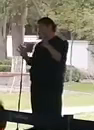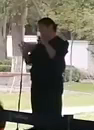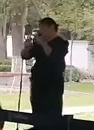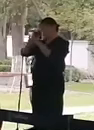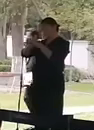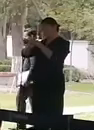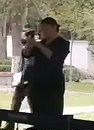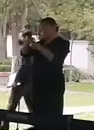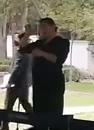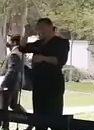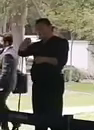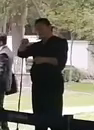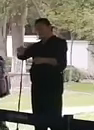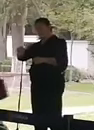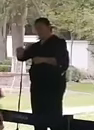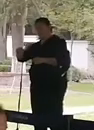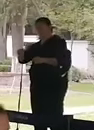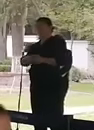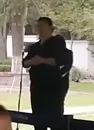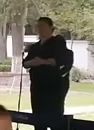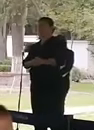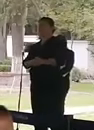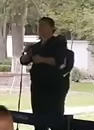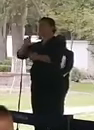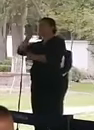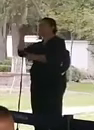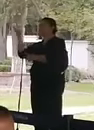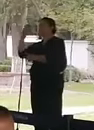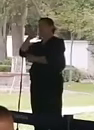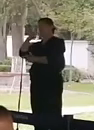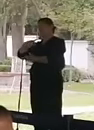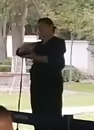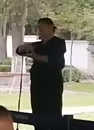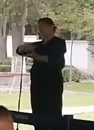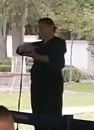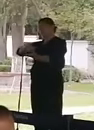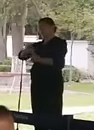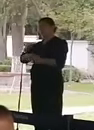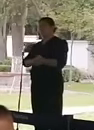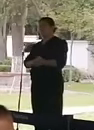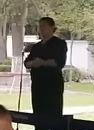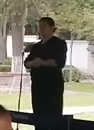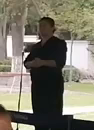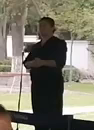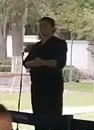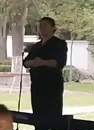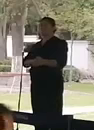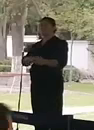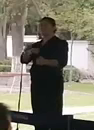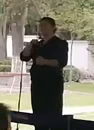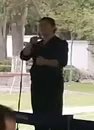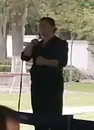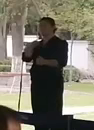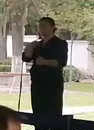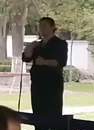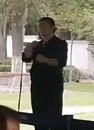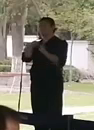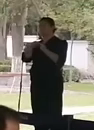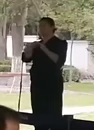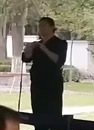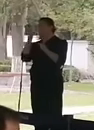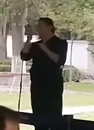que a través de la Universidad de Nueva York puedan ir a estudiar o